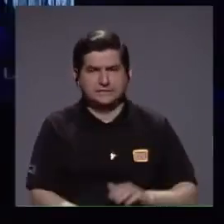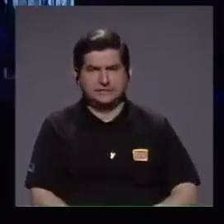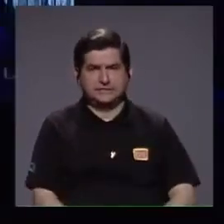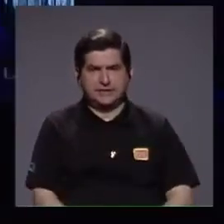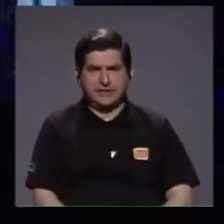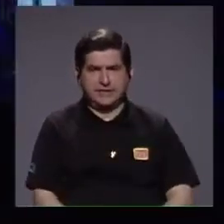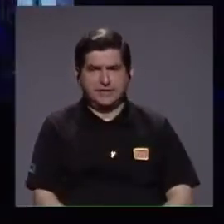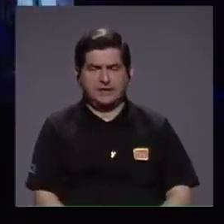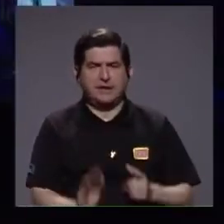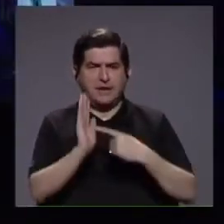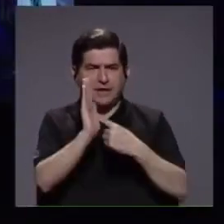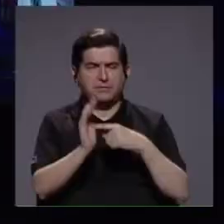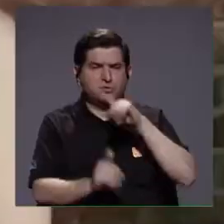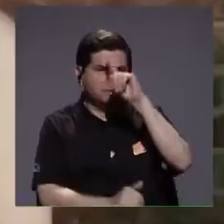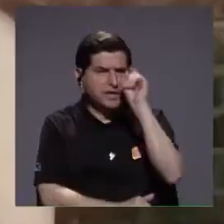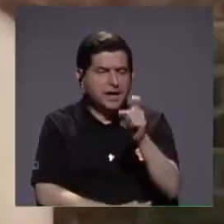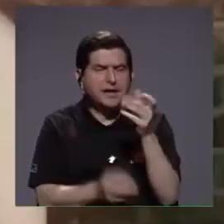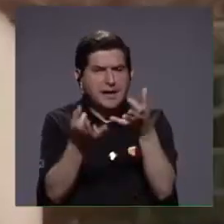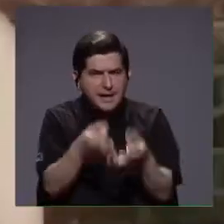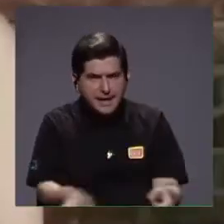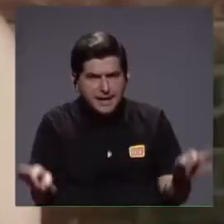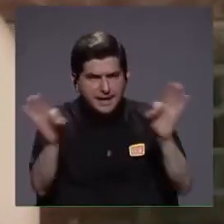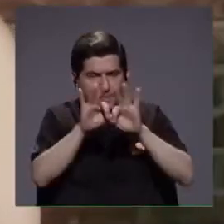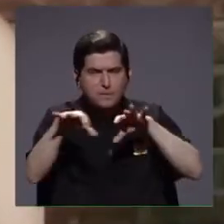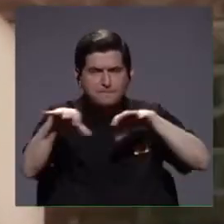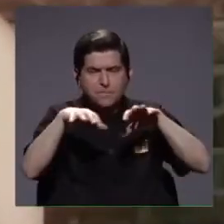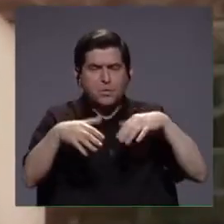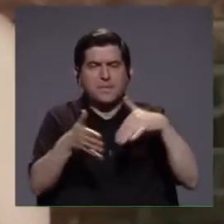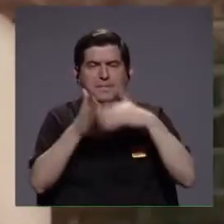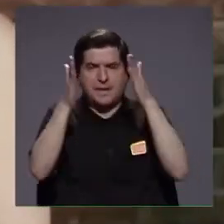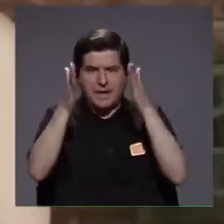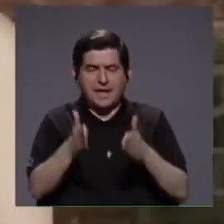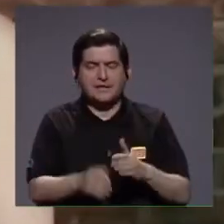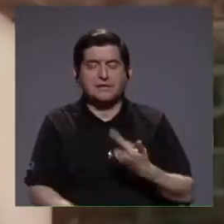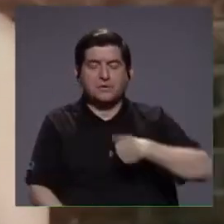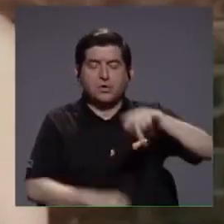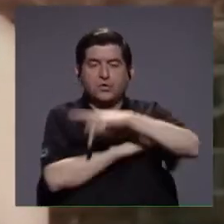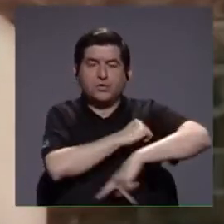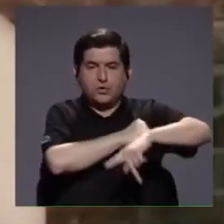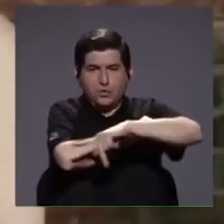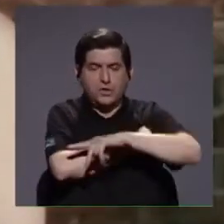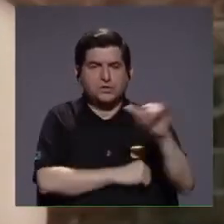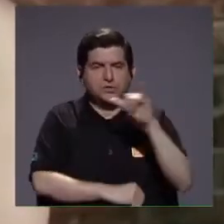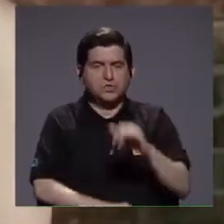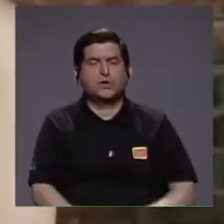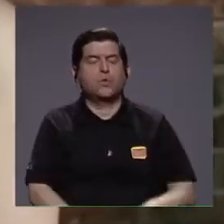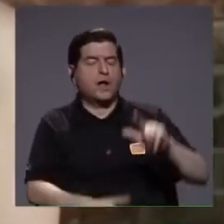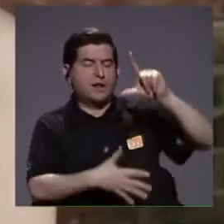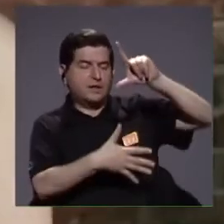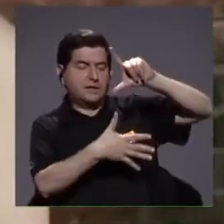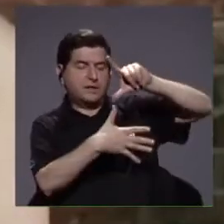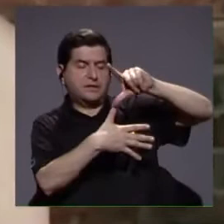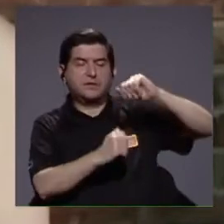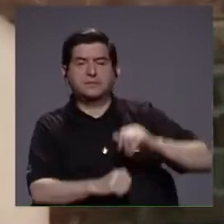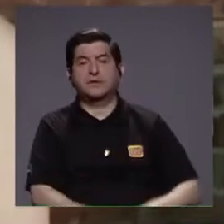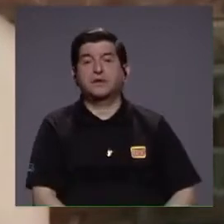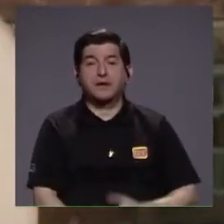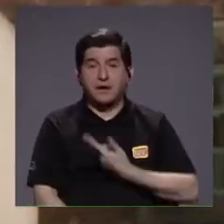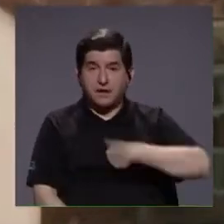haciendo ver en esta pregunta la importancia de los movimientos estudiantiles en nuestro país y también en